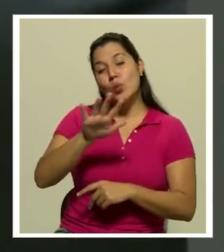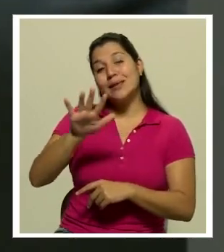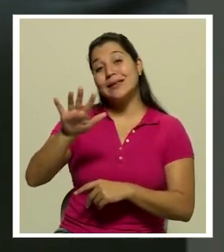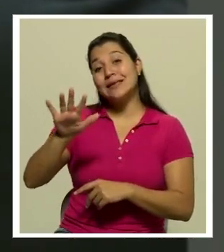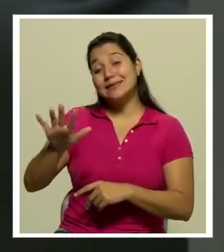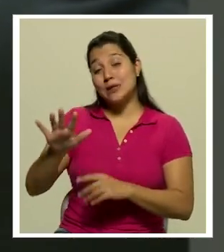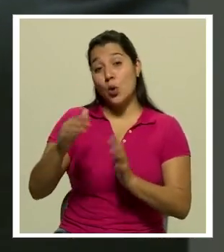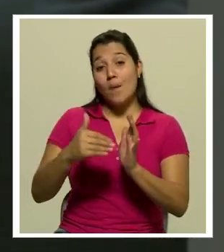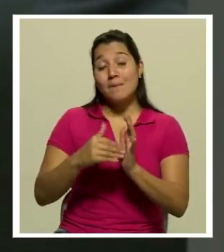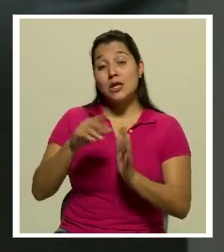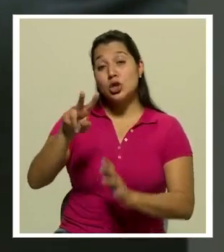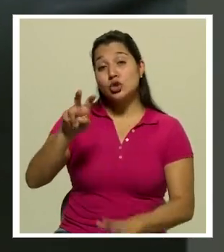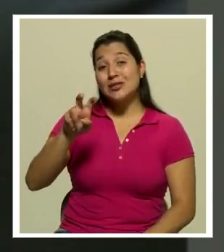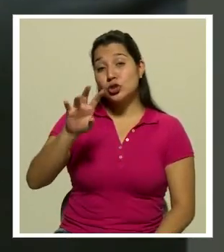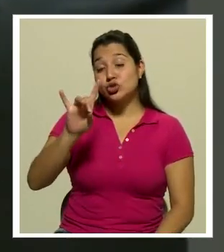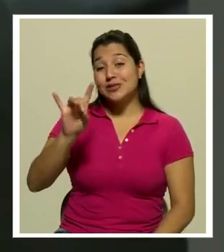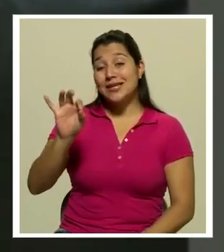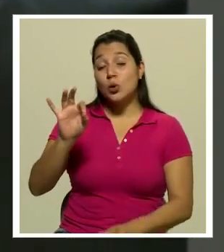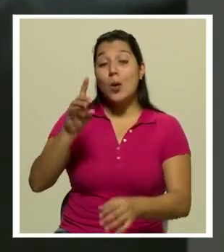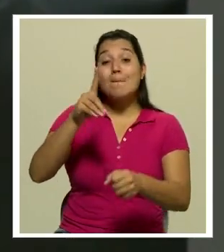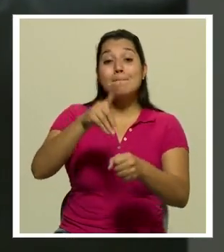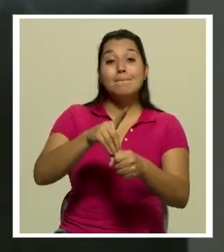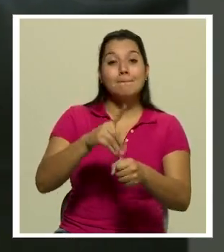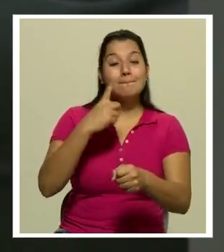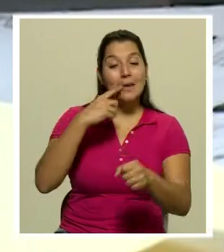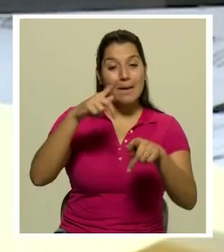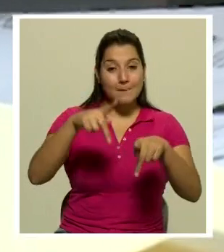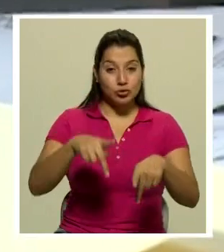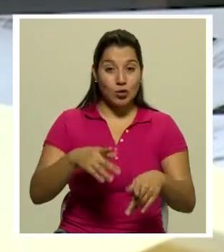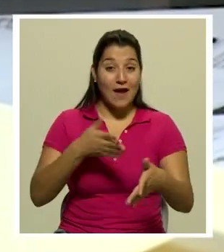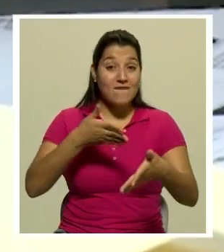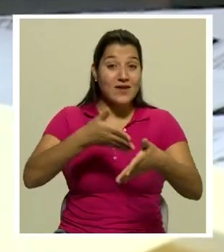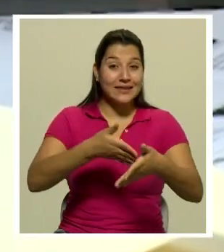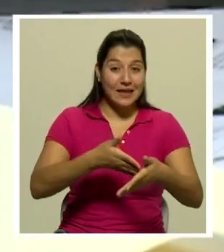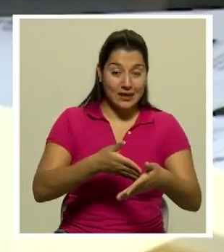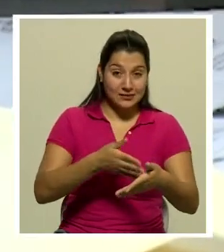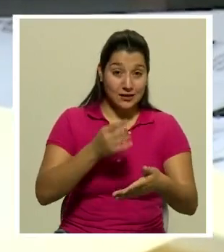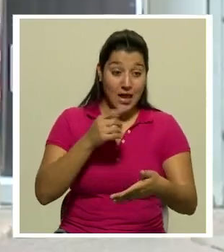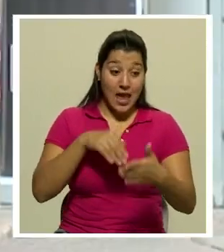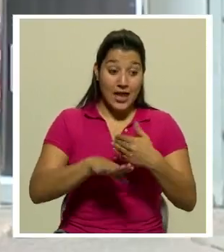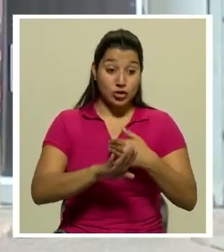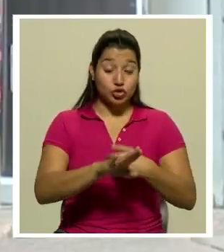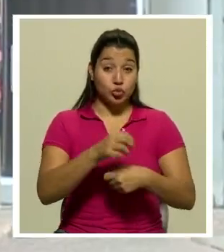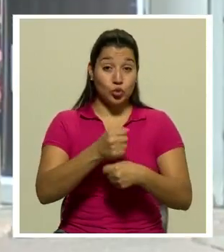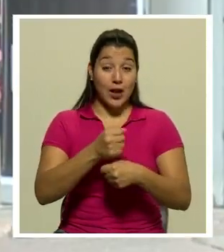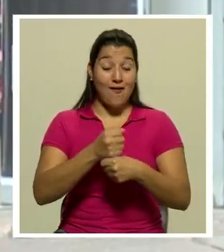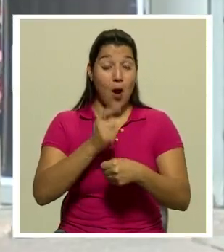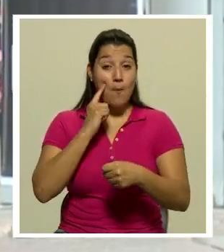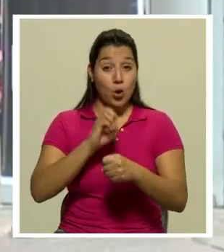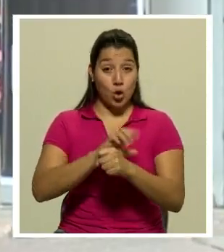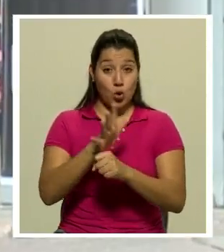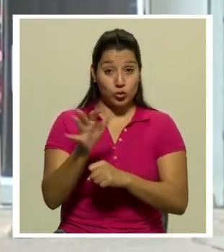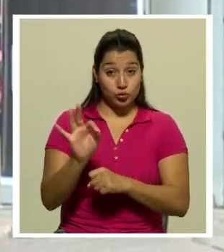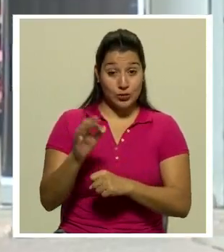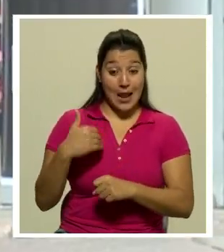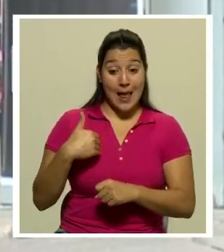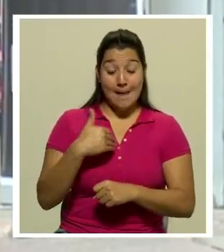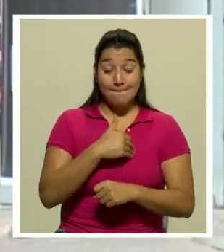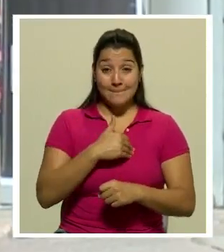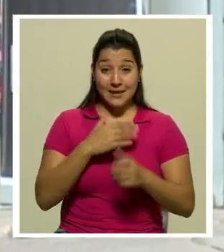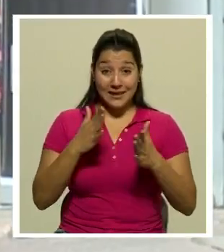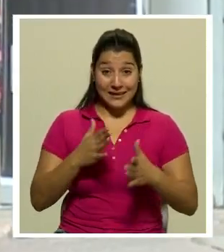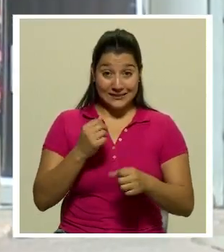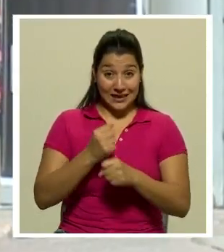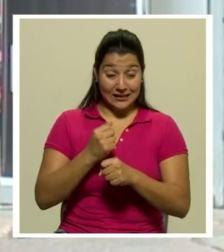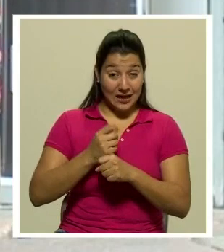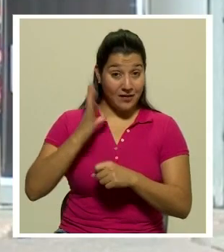157.859 depósitos a las personas afectadas laboralmente a causa del COVID. Según Yanina Dinarte, ministra de Trabajo, hasta este